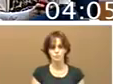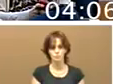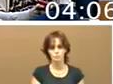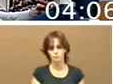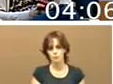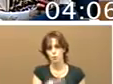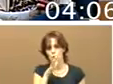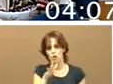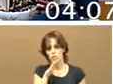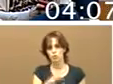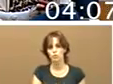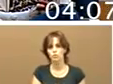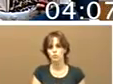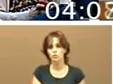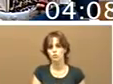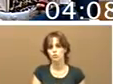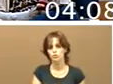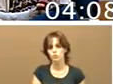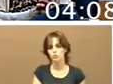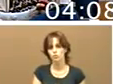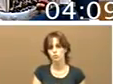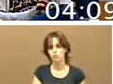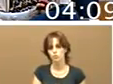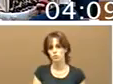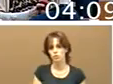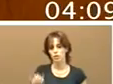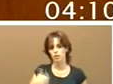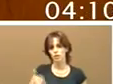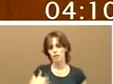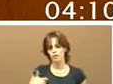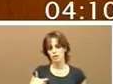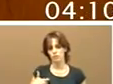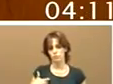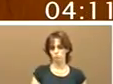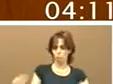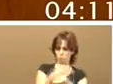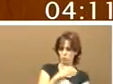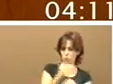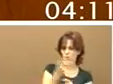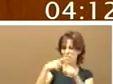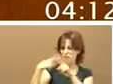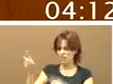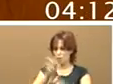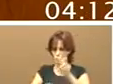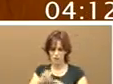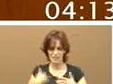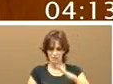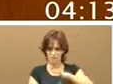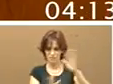dejen de buscar puntos de desencuentro seamos serios